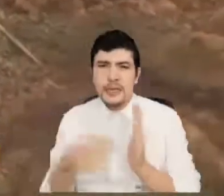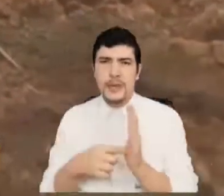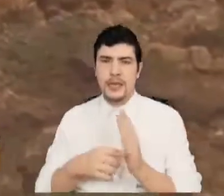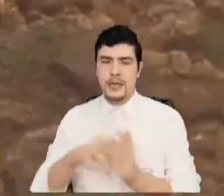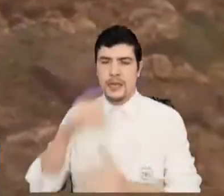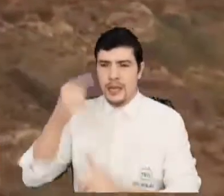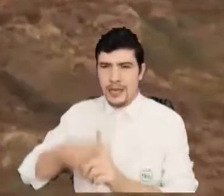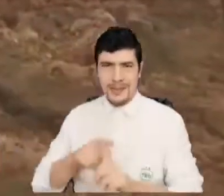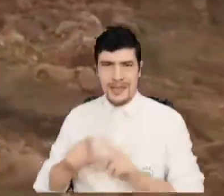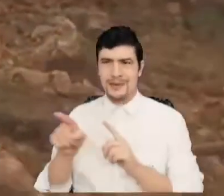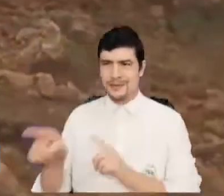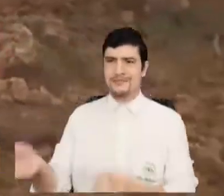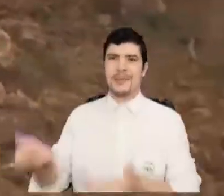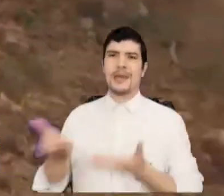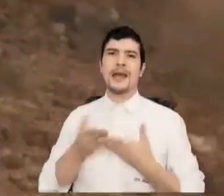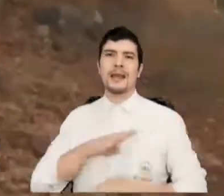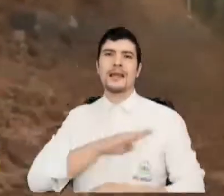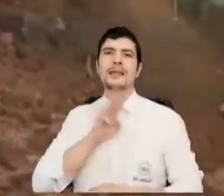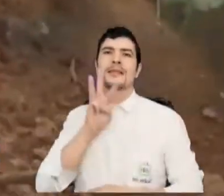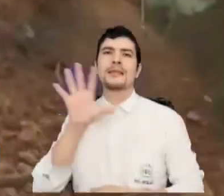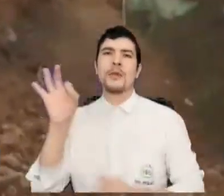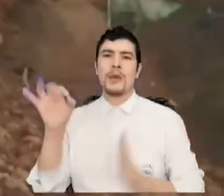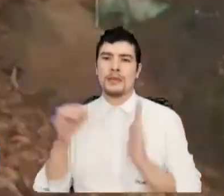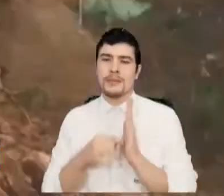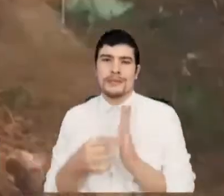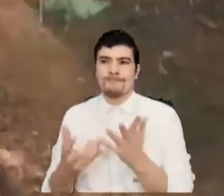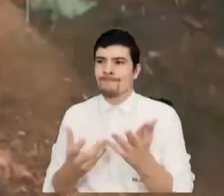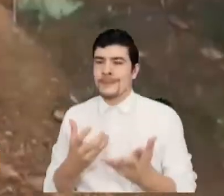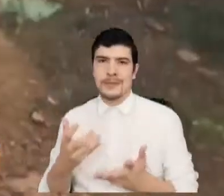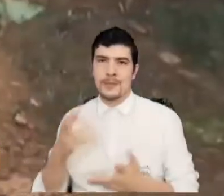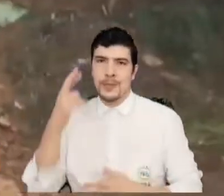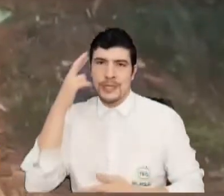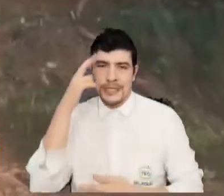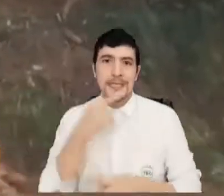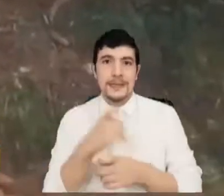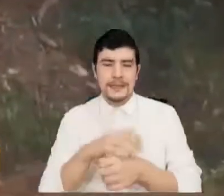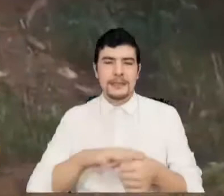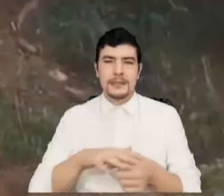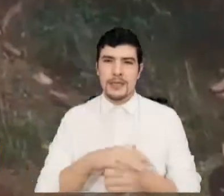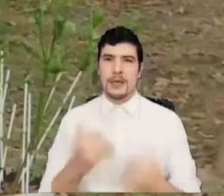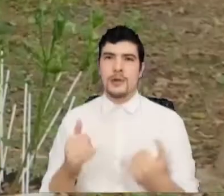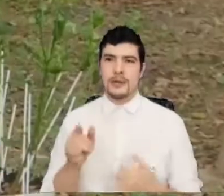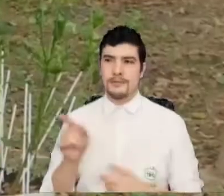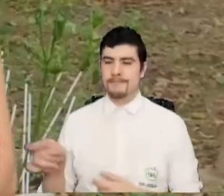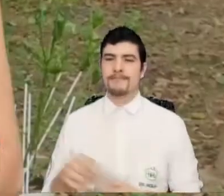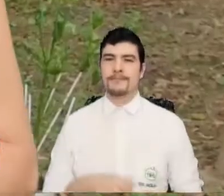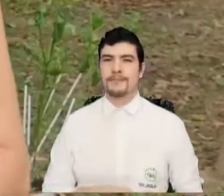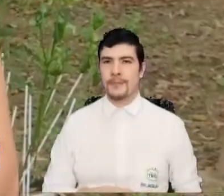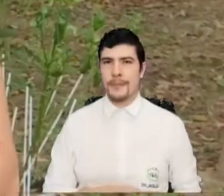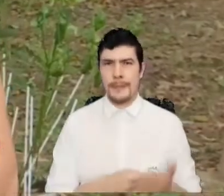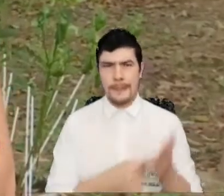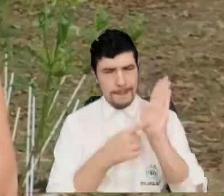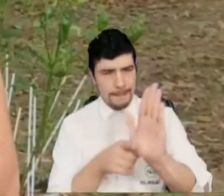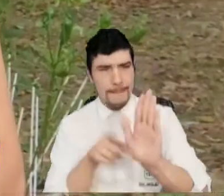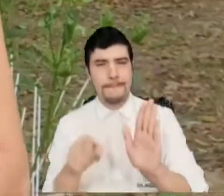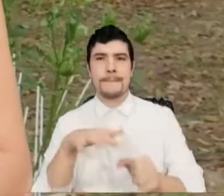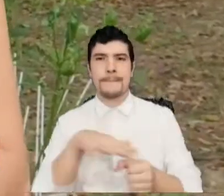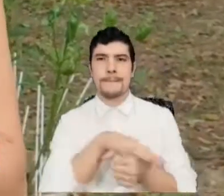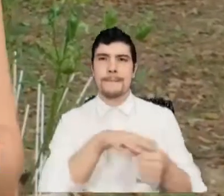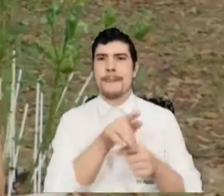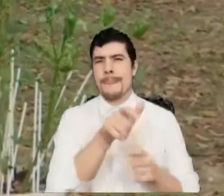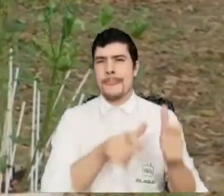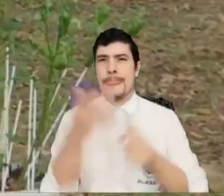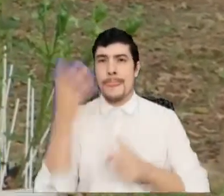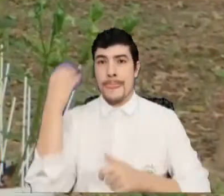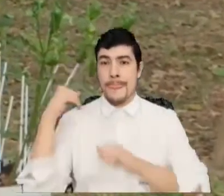auxilio de 350 mil. Muchas gracias. Esta es la situación que están viviendo los damnificados de este deslizamiento de tierra que se presentó